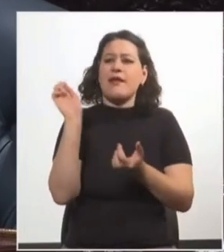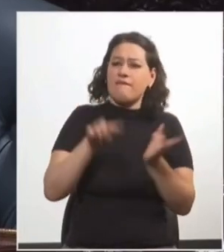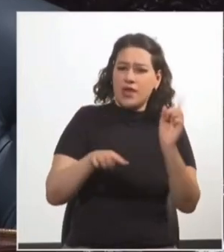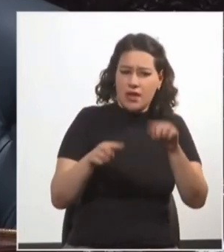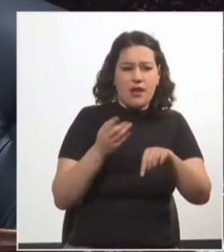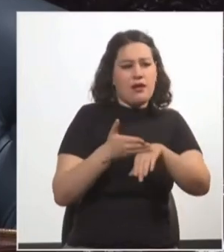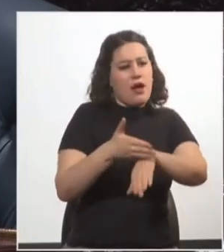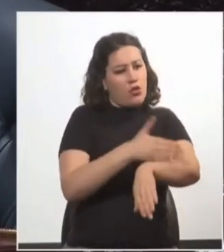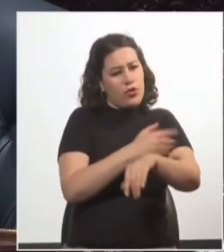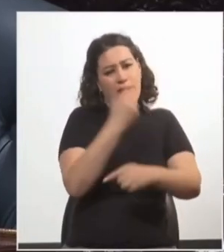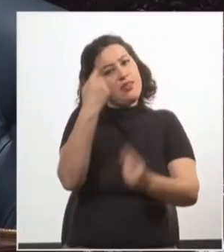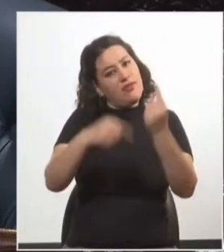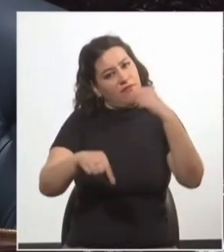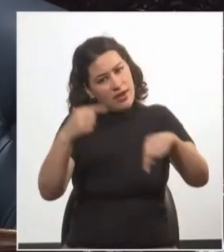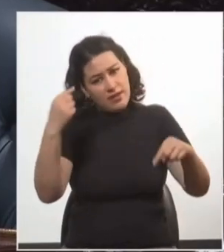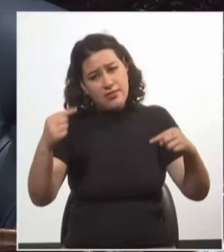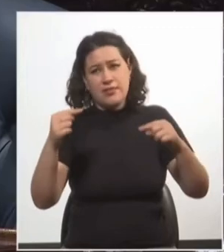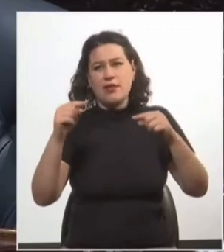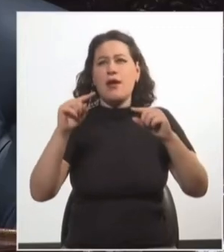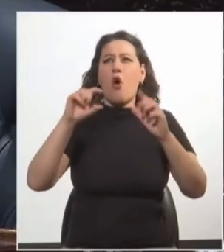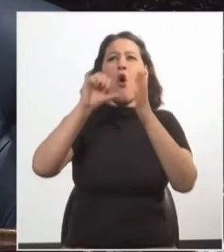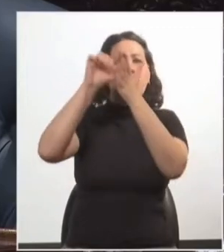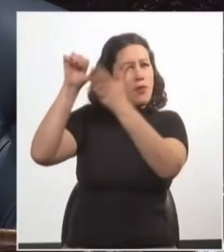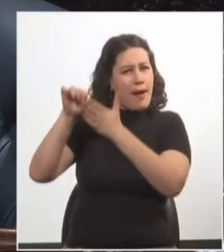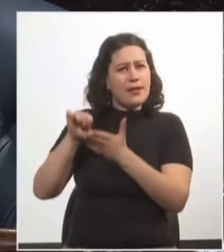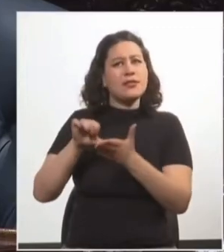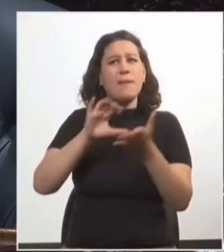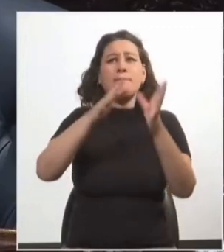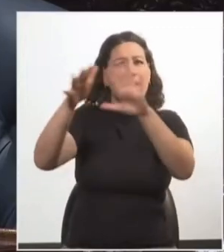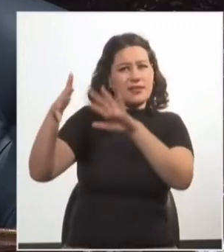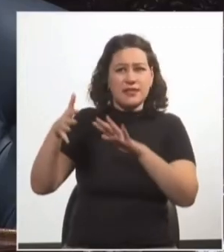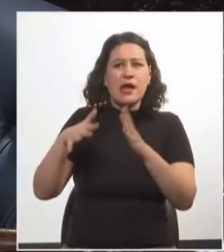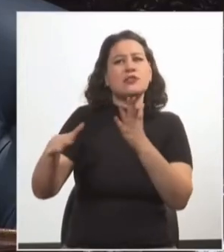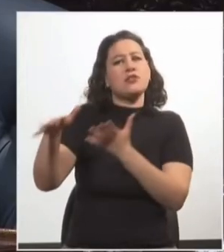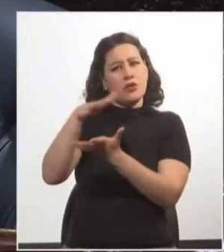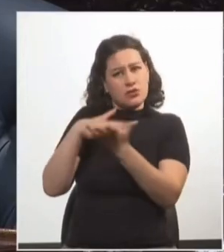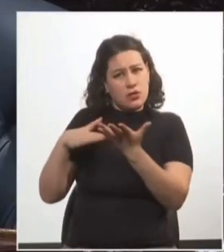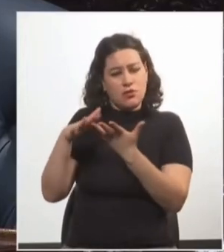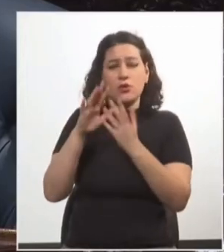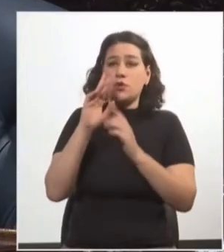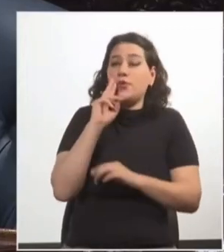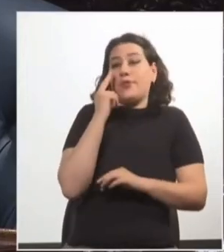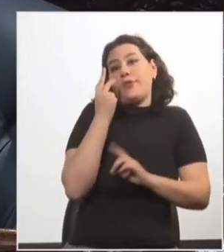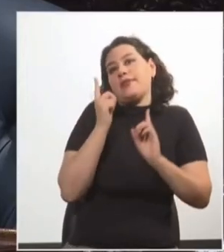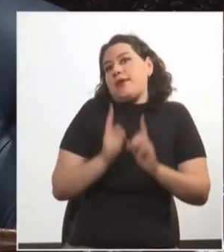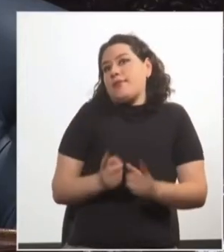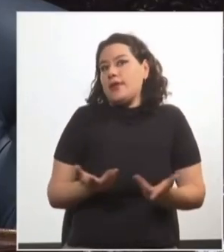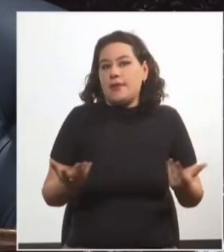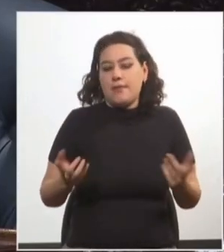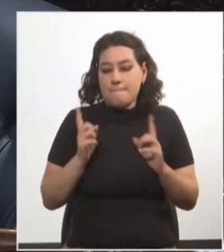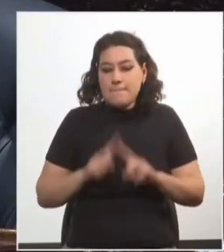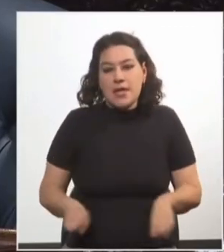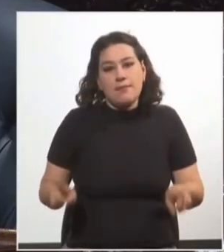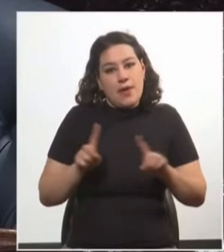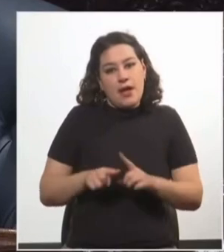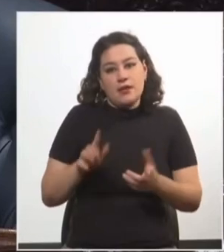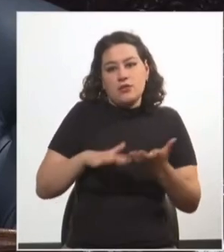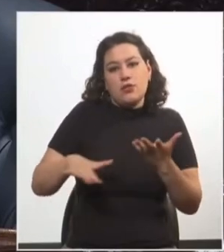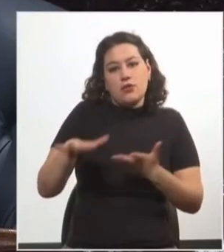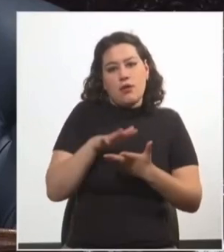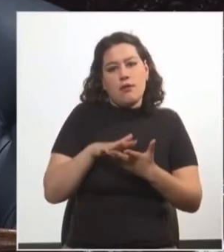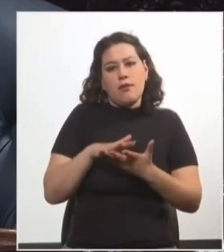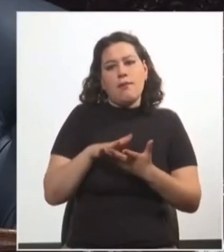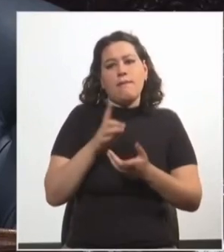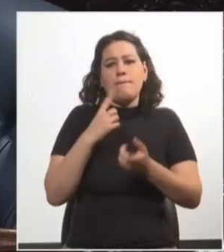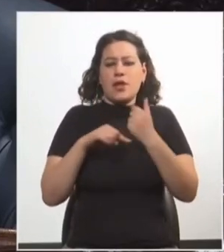factores que está viviendo el mundo entero y de la cual obviamente el Uruguay no queda fuera,